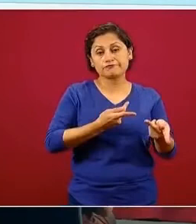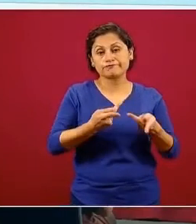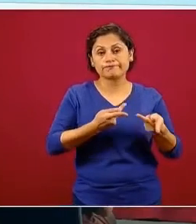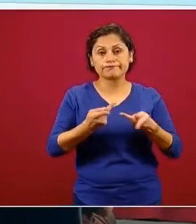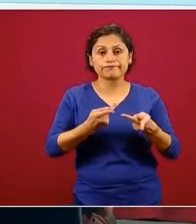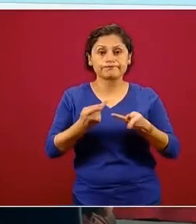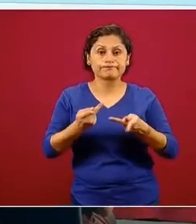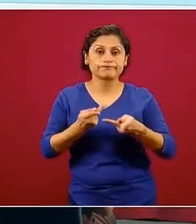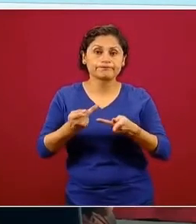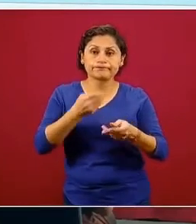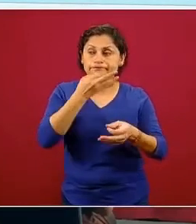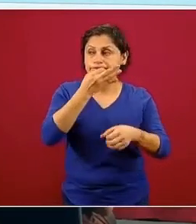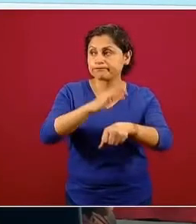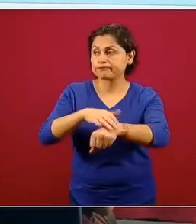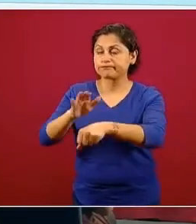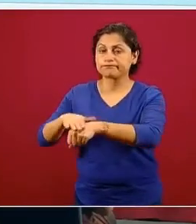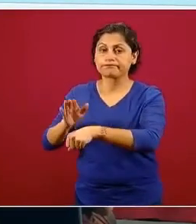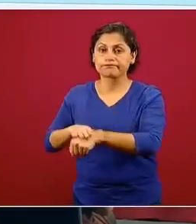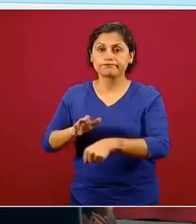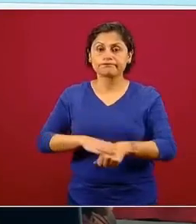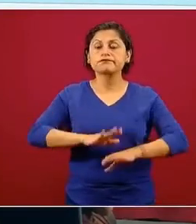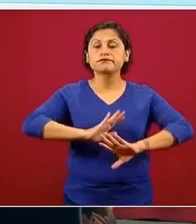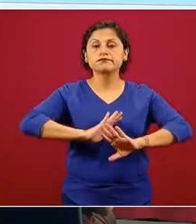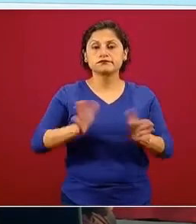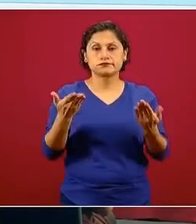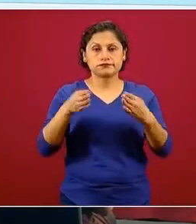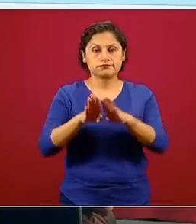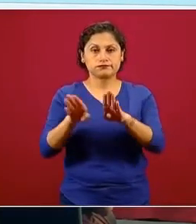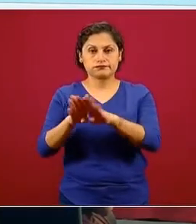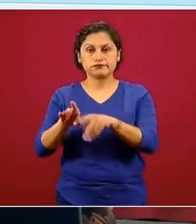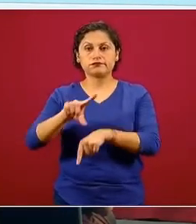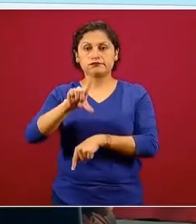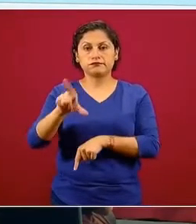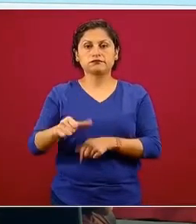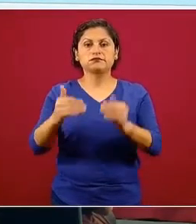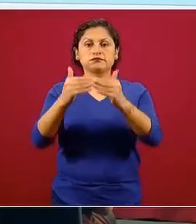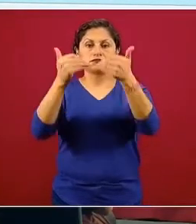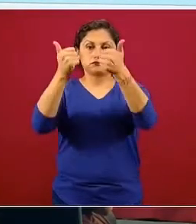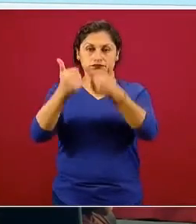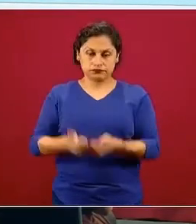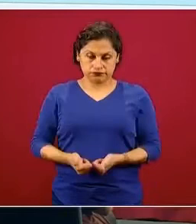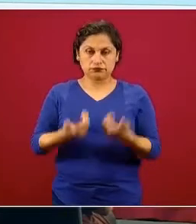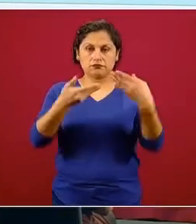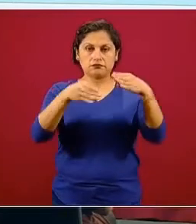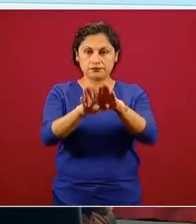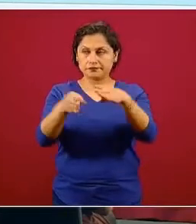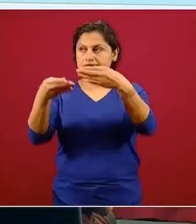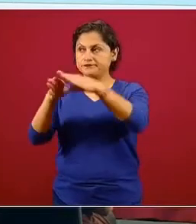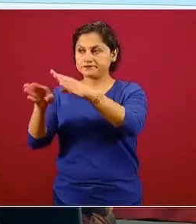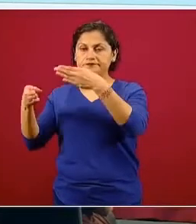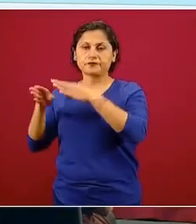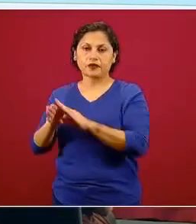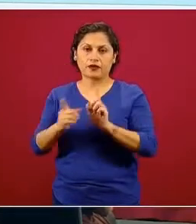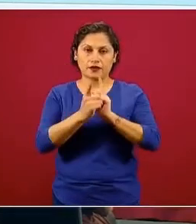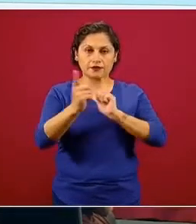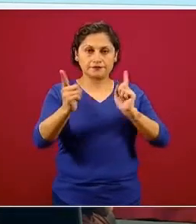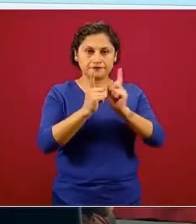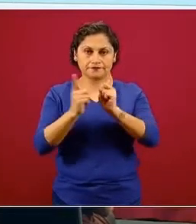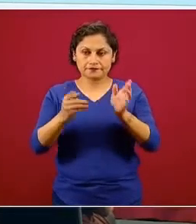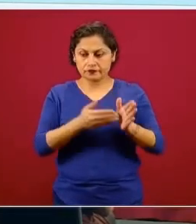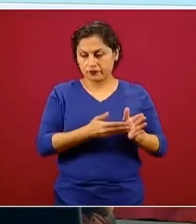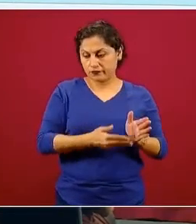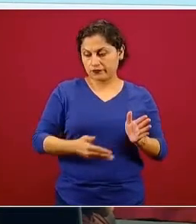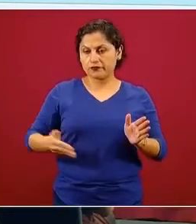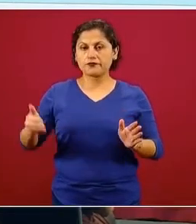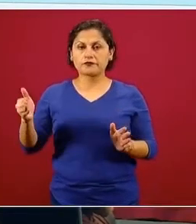para que pudiera ser una forma ordenada. Con la Jornada Nacional de Sana Distancia inició este proceso en donde hemos estado fuera del